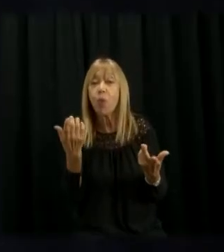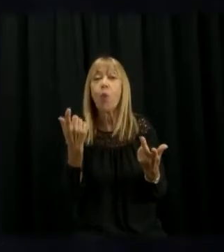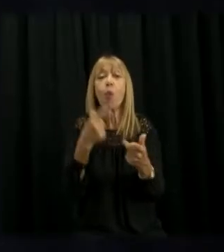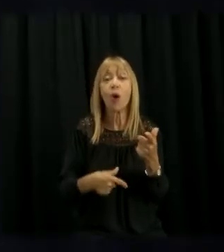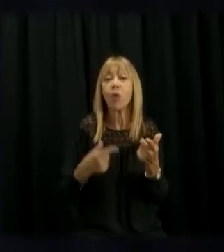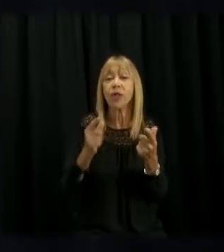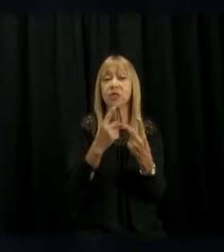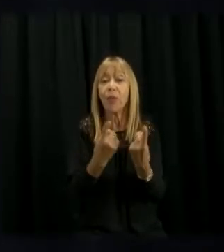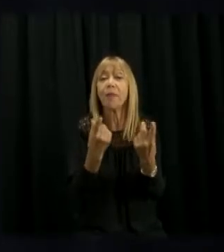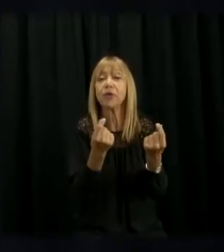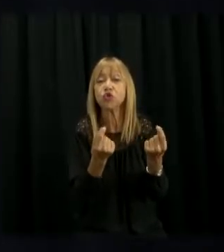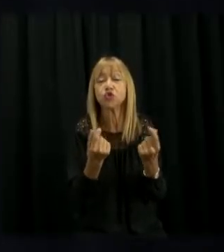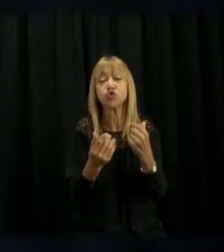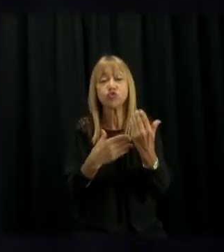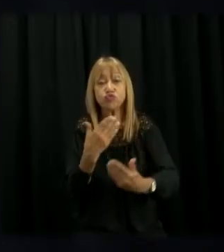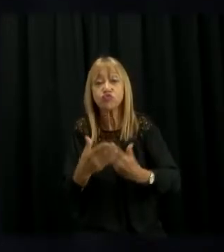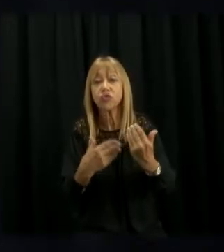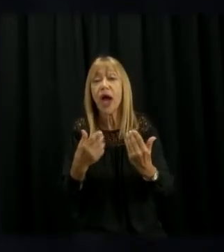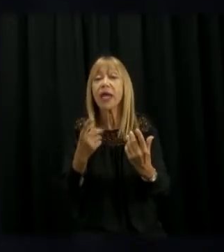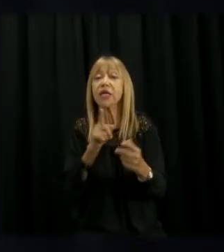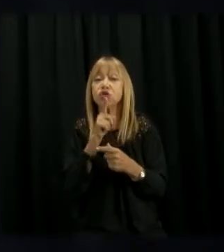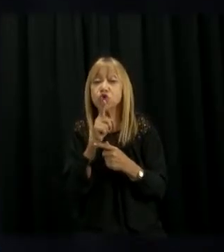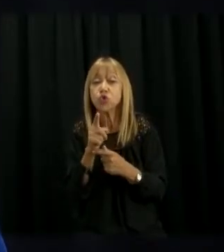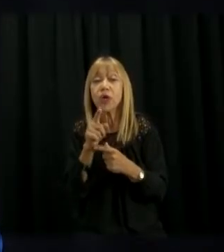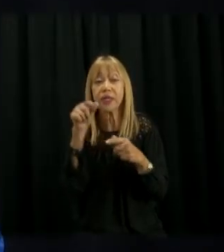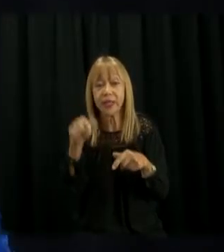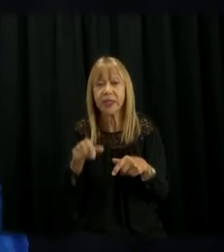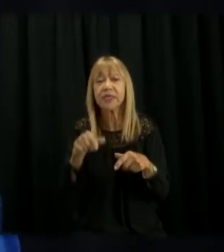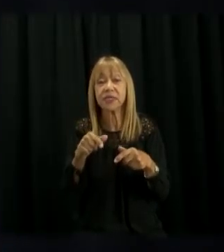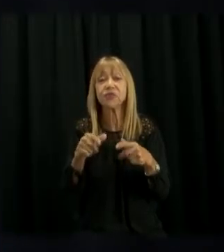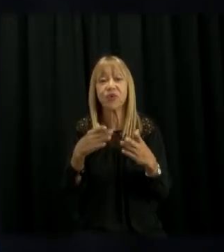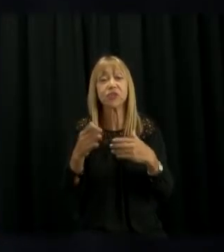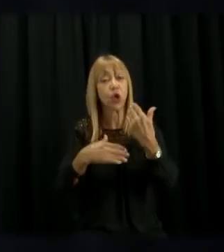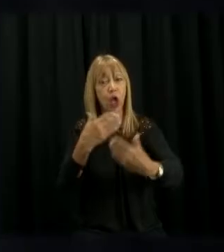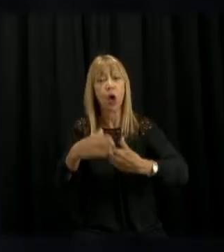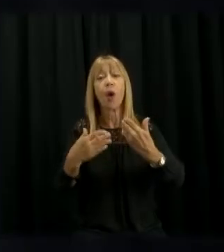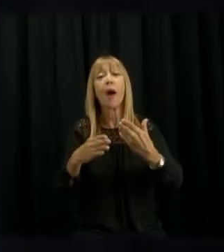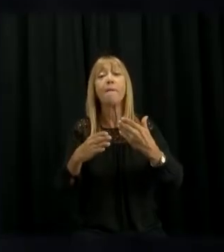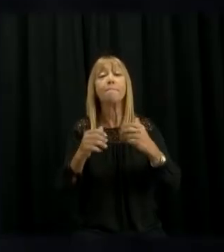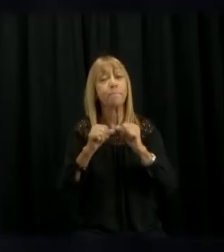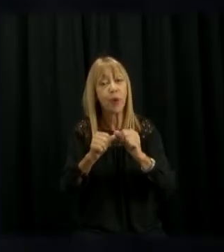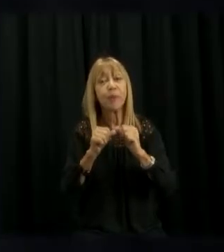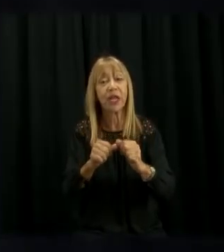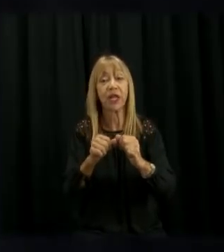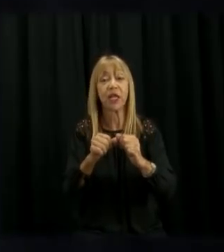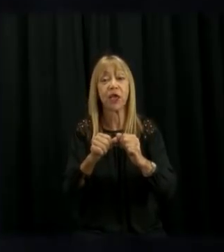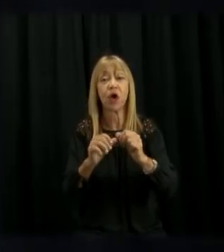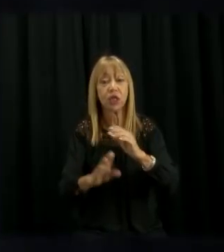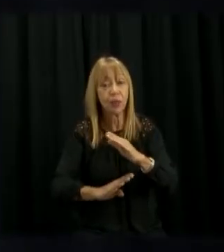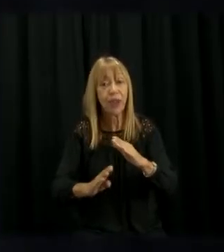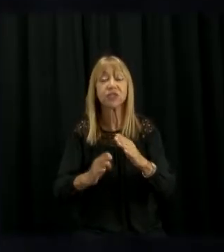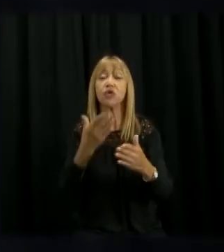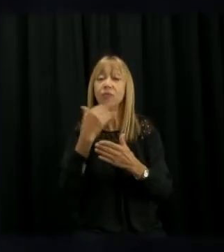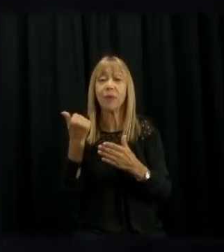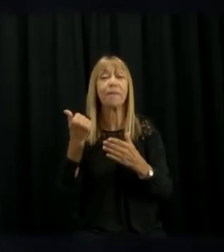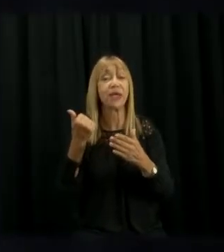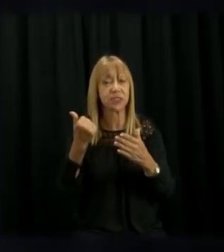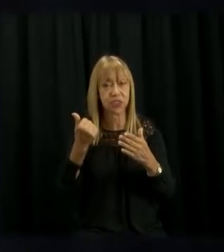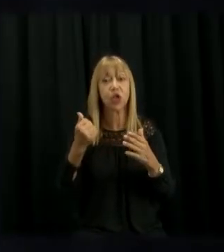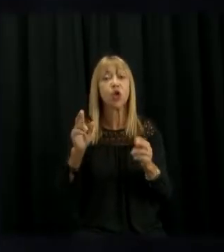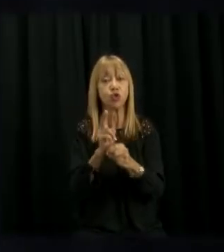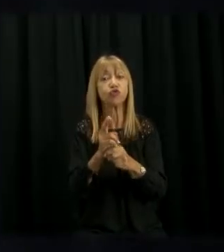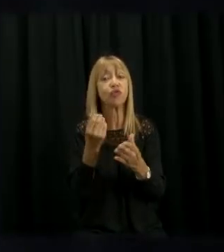gobierno de manera diferente? ¿Y qué hará el departamento para asegurarse de que esto se arregle de una manera permanente para